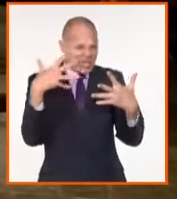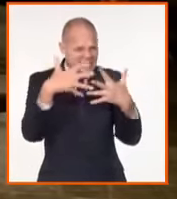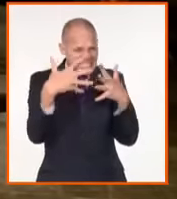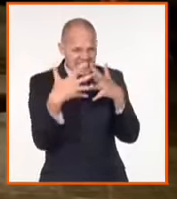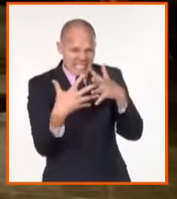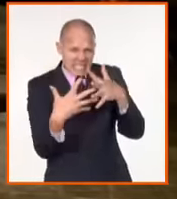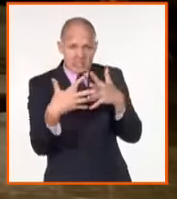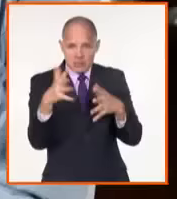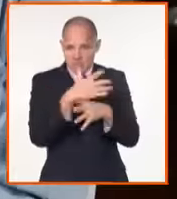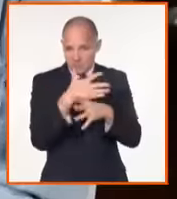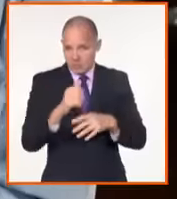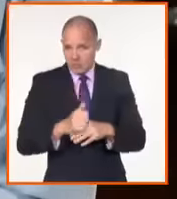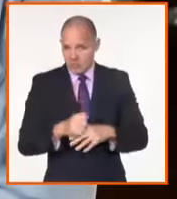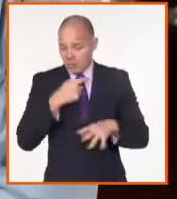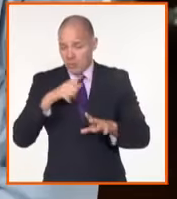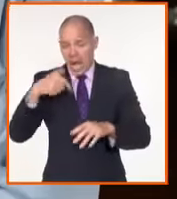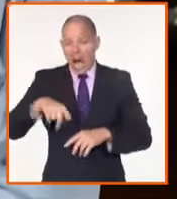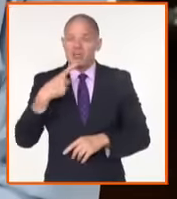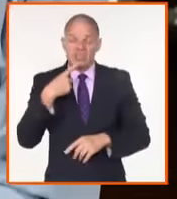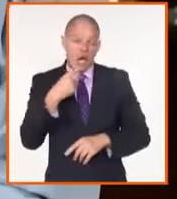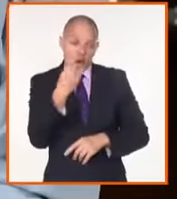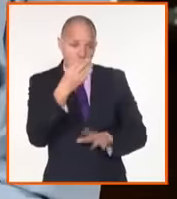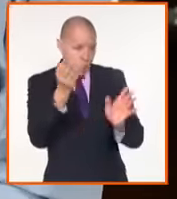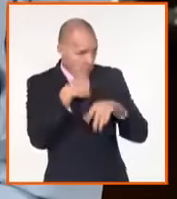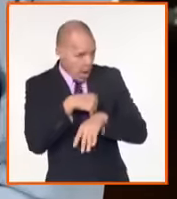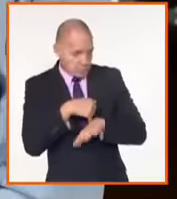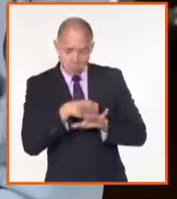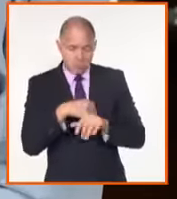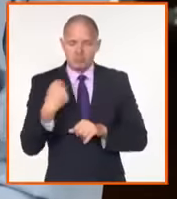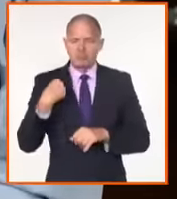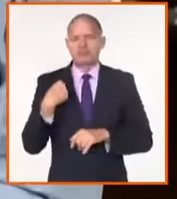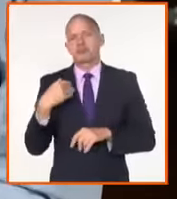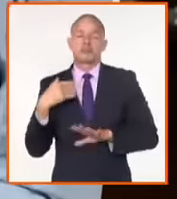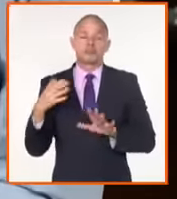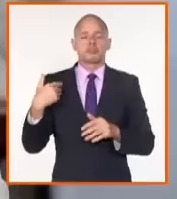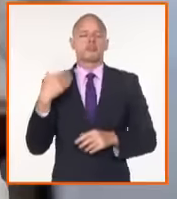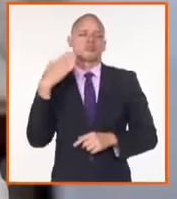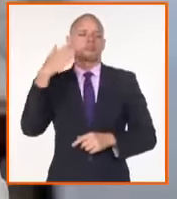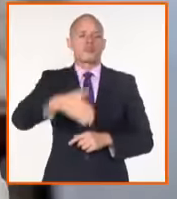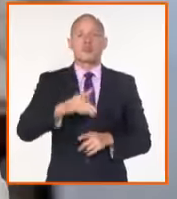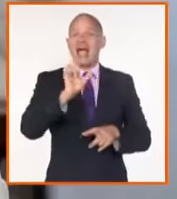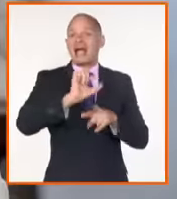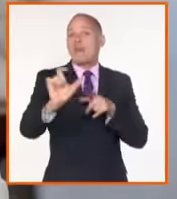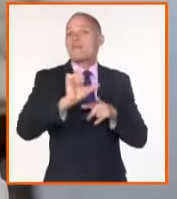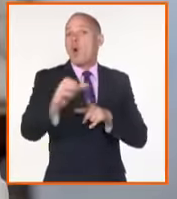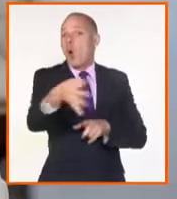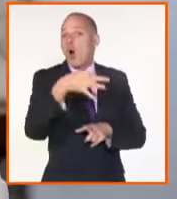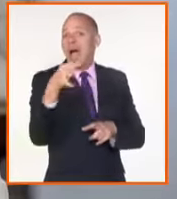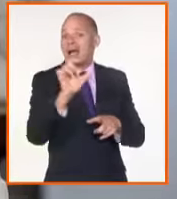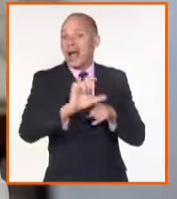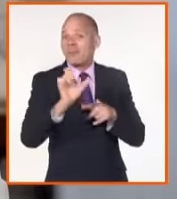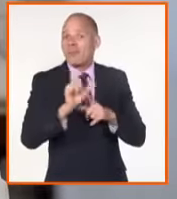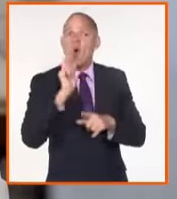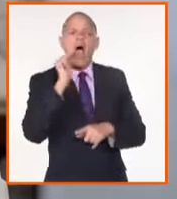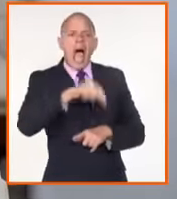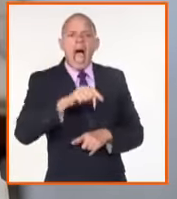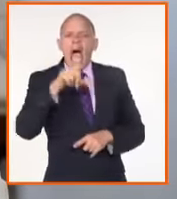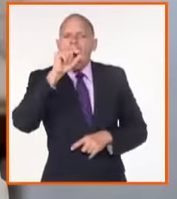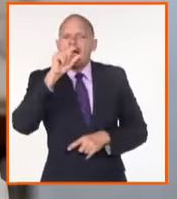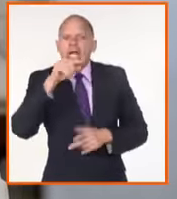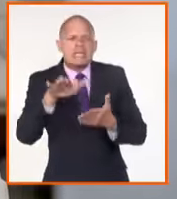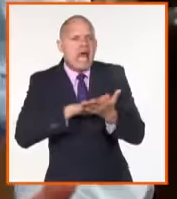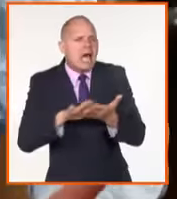comunidades rurales donde entonces no hay un platanal, no hay una arboleda de frutales, no ves una gallina, no ves una vaca ni un